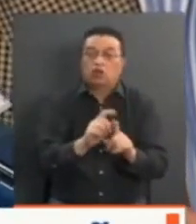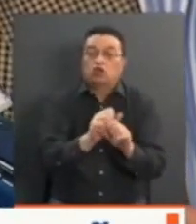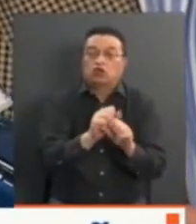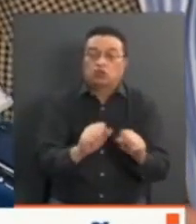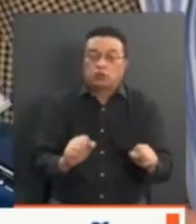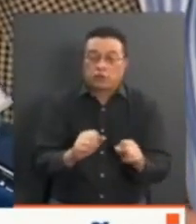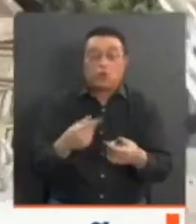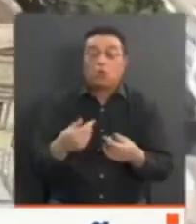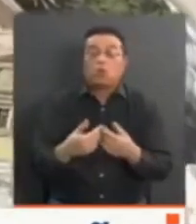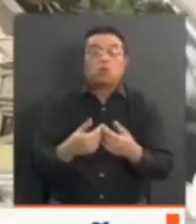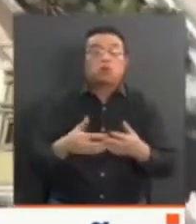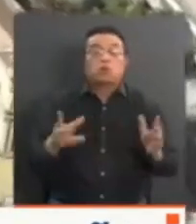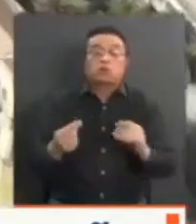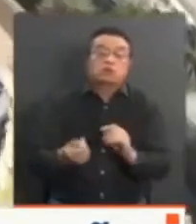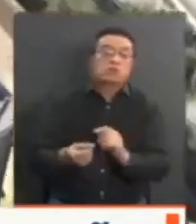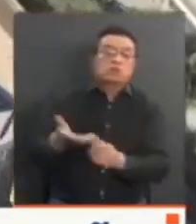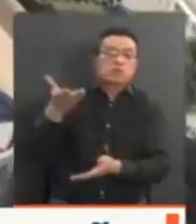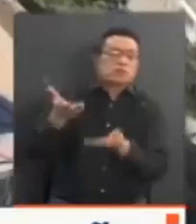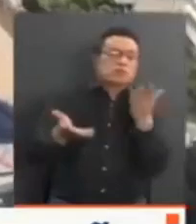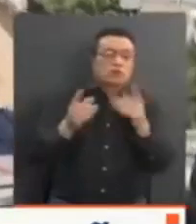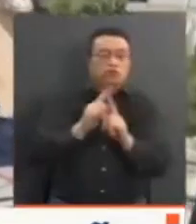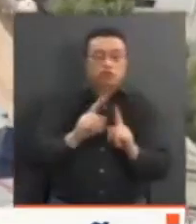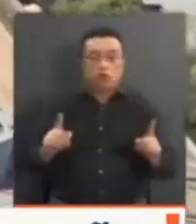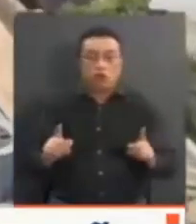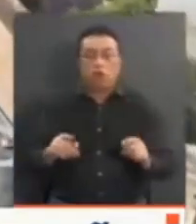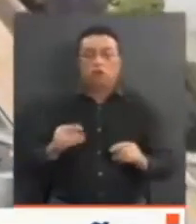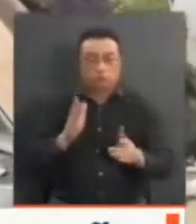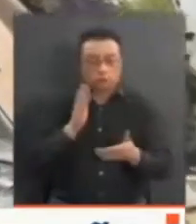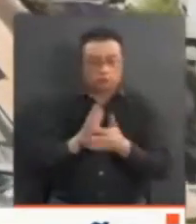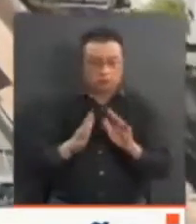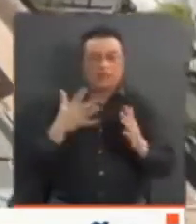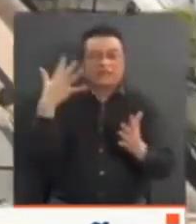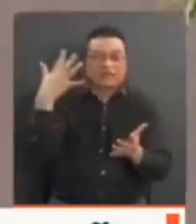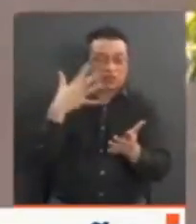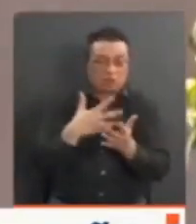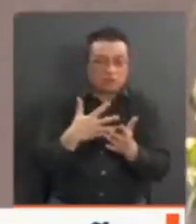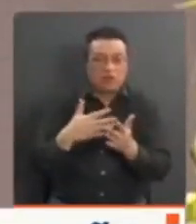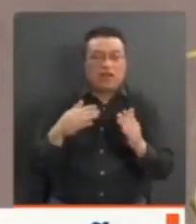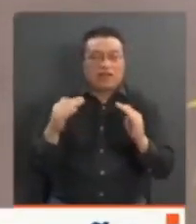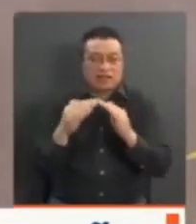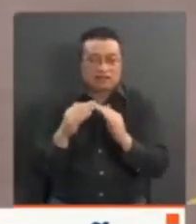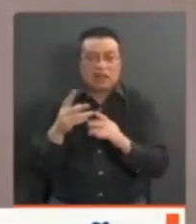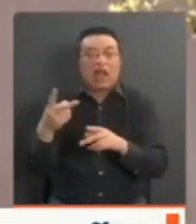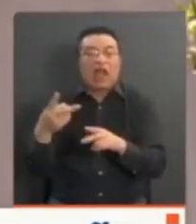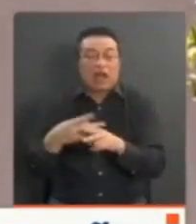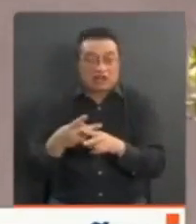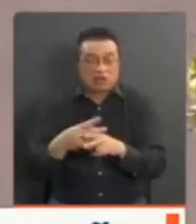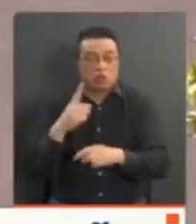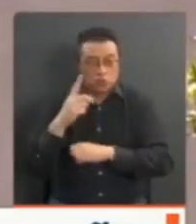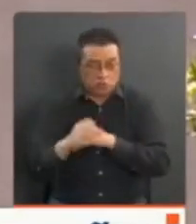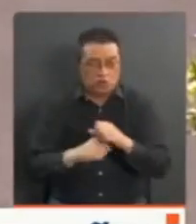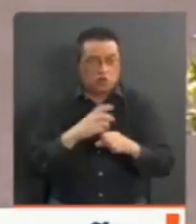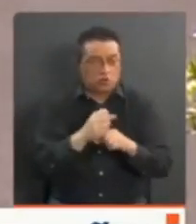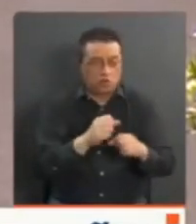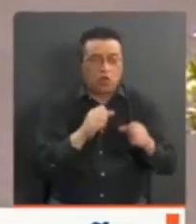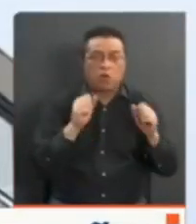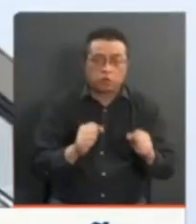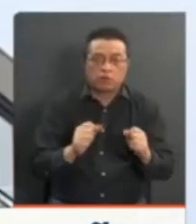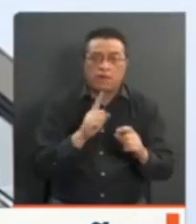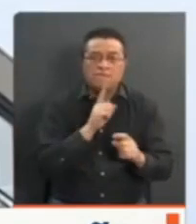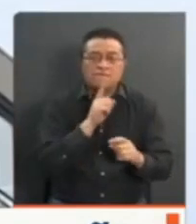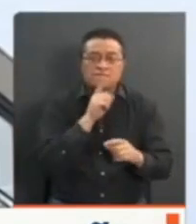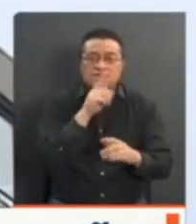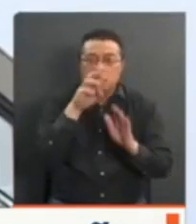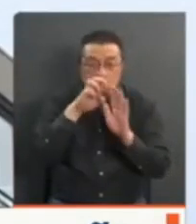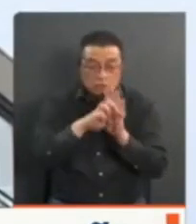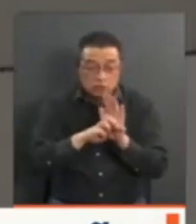cobrar cualquier cantidad. El objetivo es disponer de unas 5.000 viviendas por año para arrendar bajo esta modalidad. Mientras afina el proyecto, los